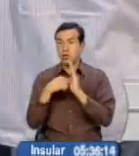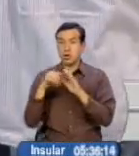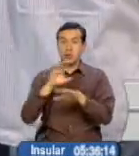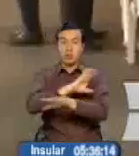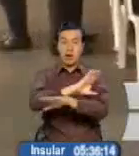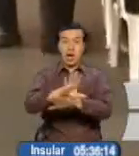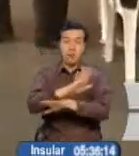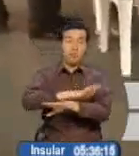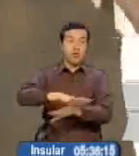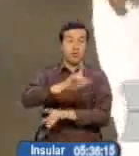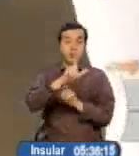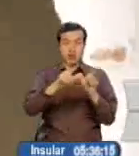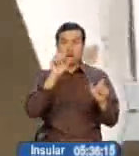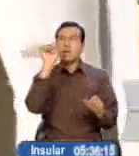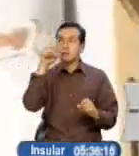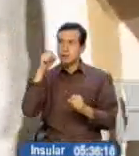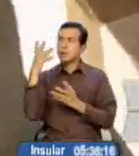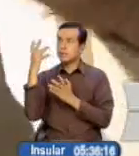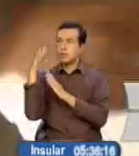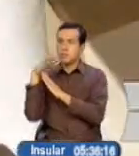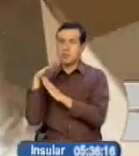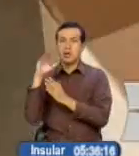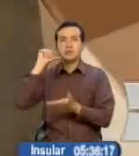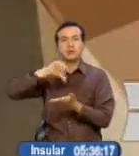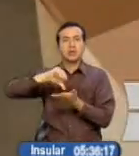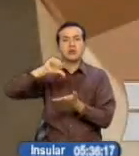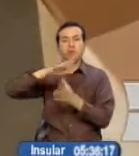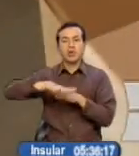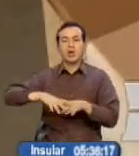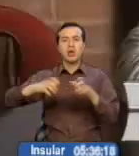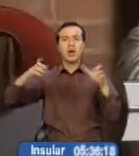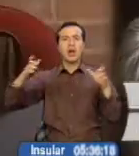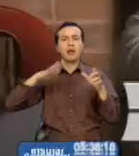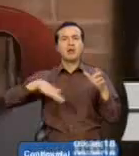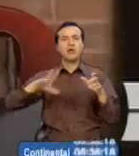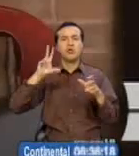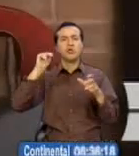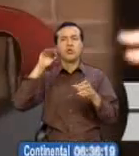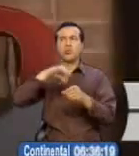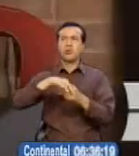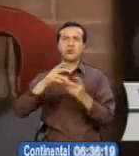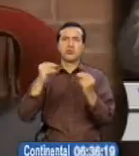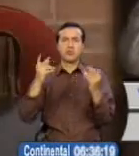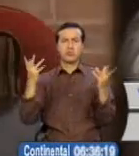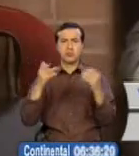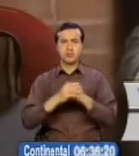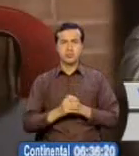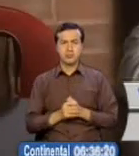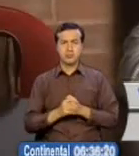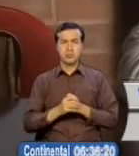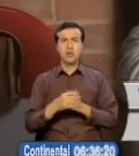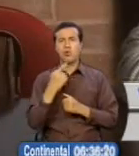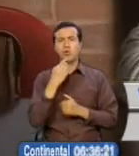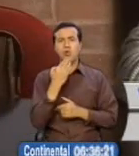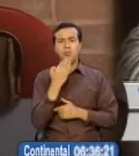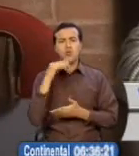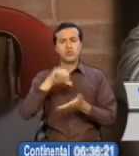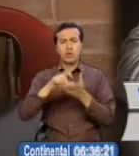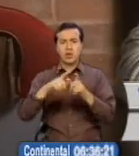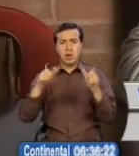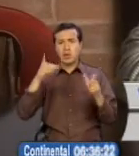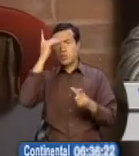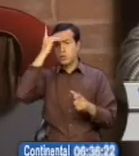departamentos periféricos que votaron a favor de la paz y los centrales que votaron por el no. Que digamos una mayoría no podría decidir sobre aquellos